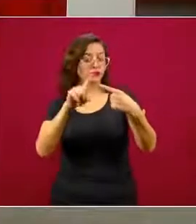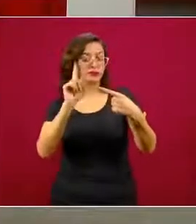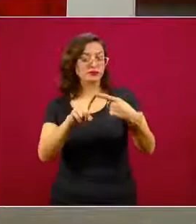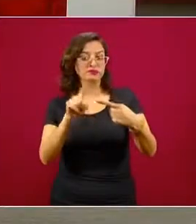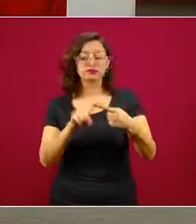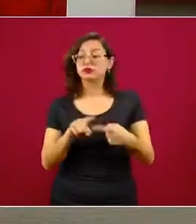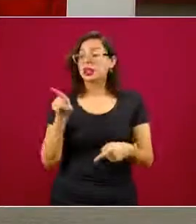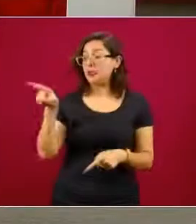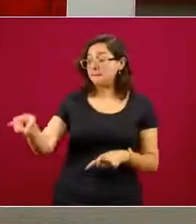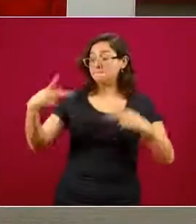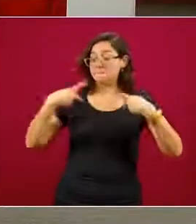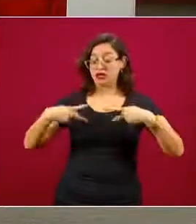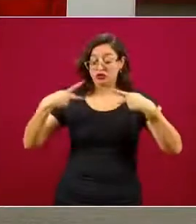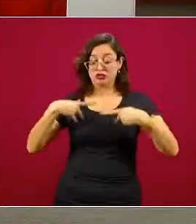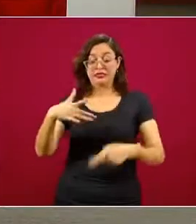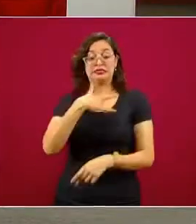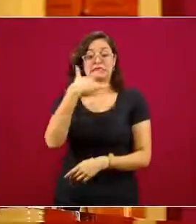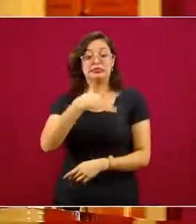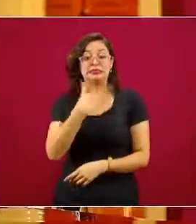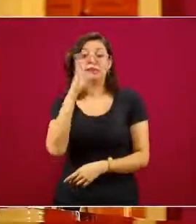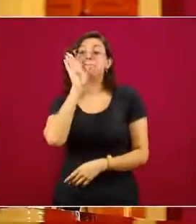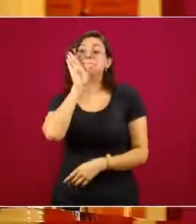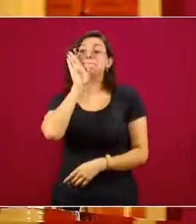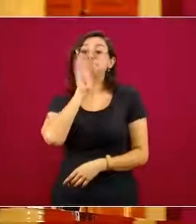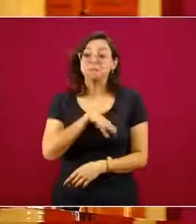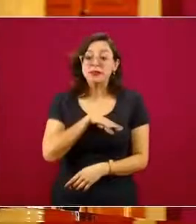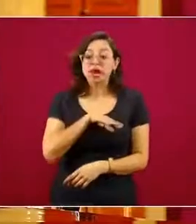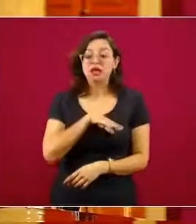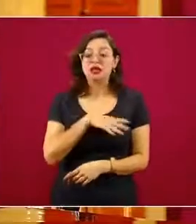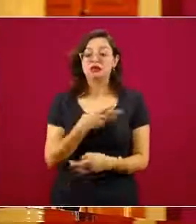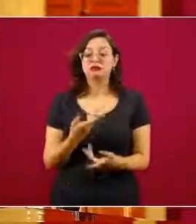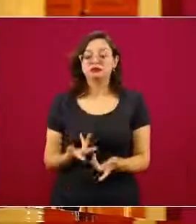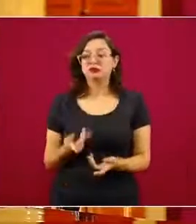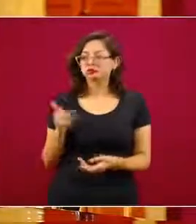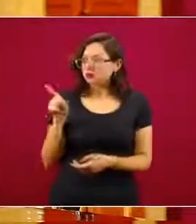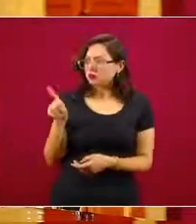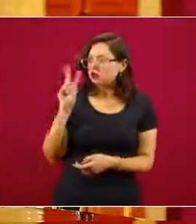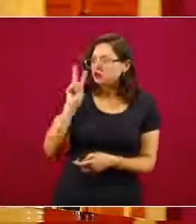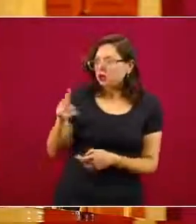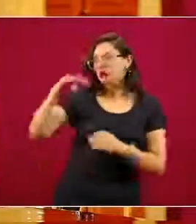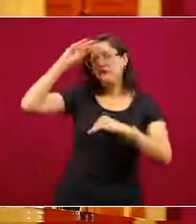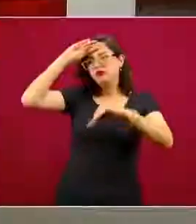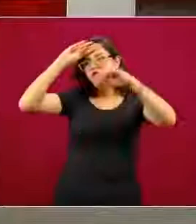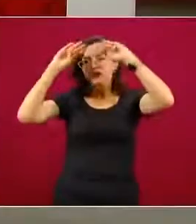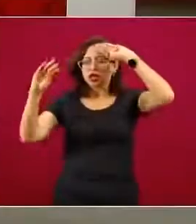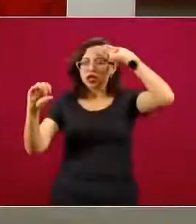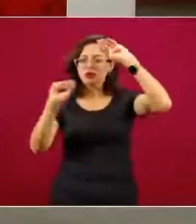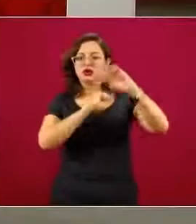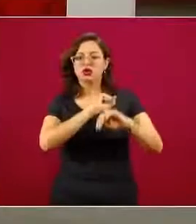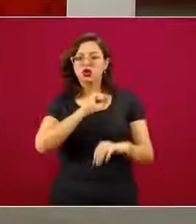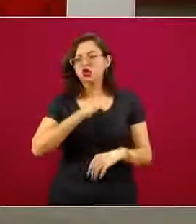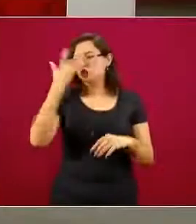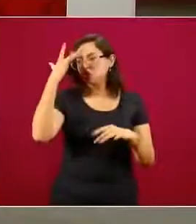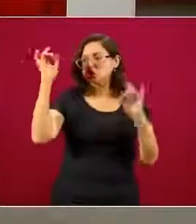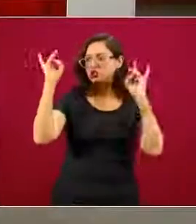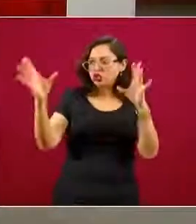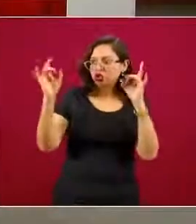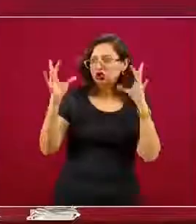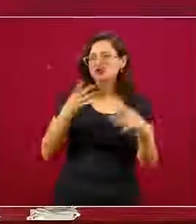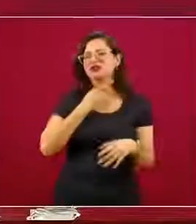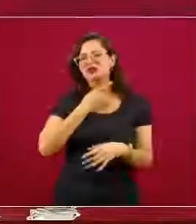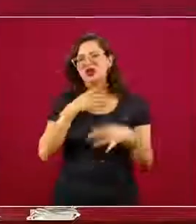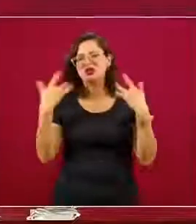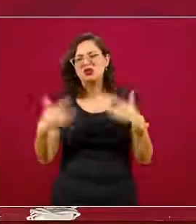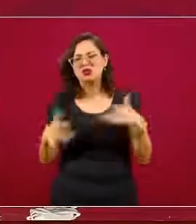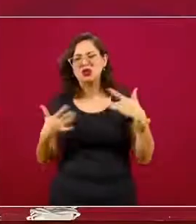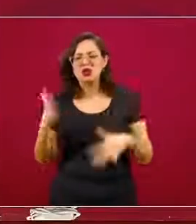desarrolló síntomas. Los síntomas son compatibles con COVID: fiebre, tos, dolor de cabeza, dolor de garganta,